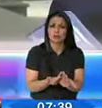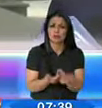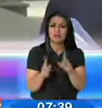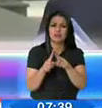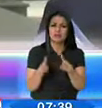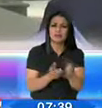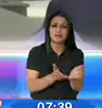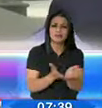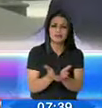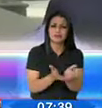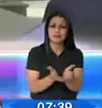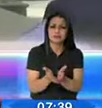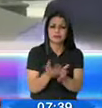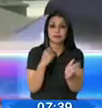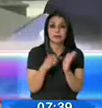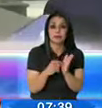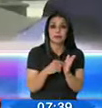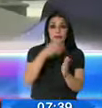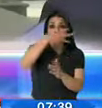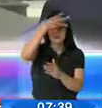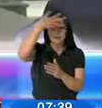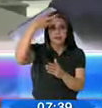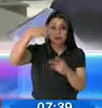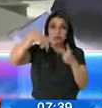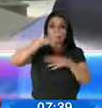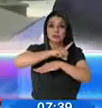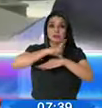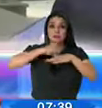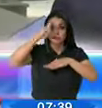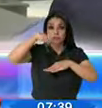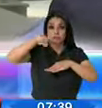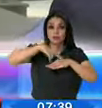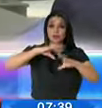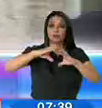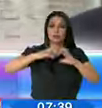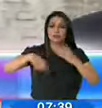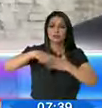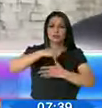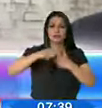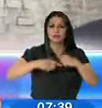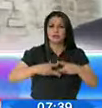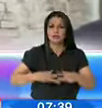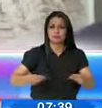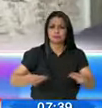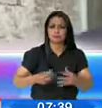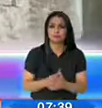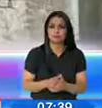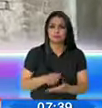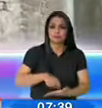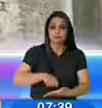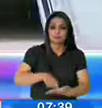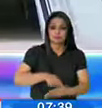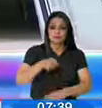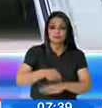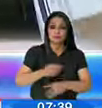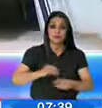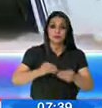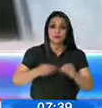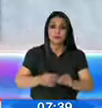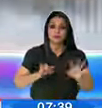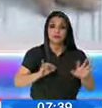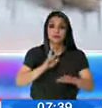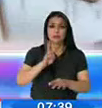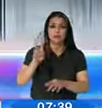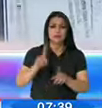ciertos servicios como migración, la Dirección Nacional de Comunicaciones, entre otras. Reiteró que con el decreto 632 se